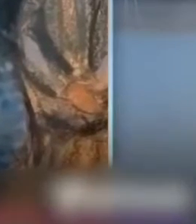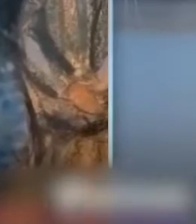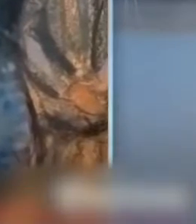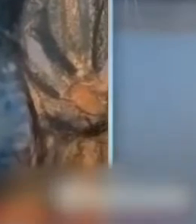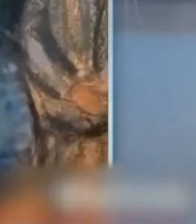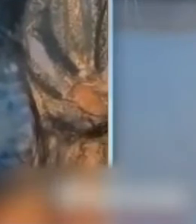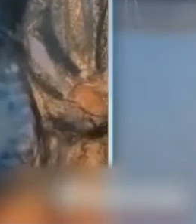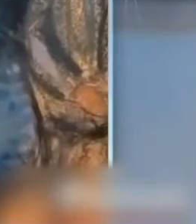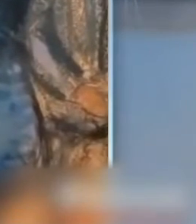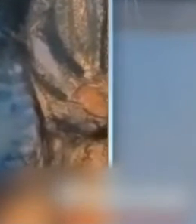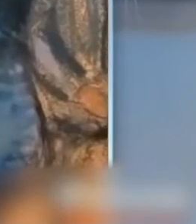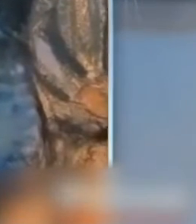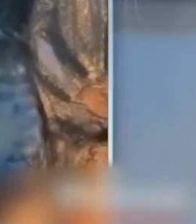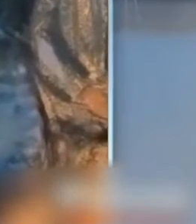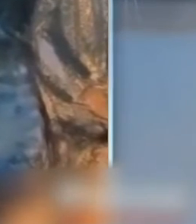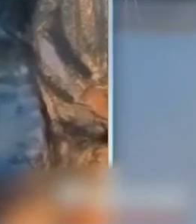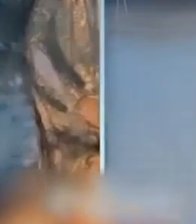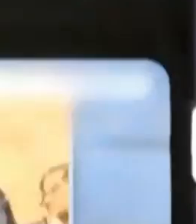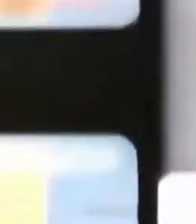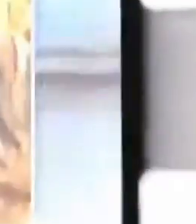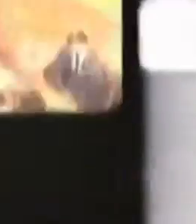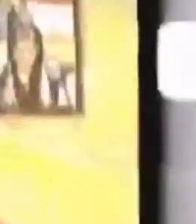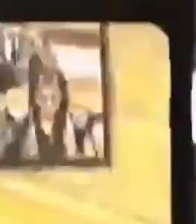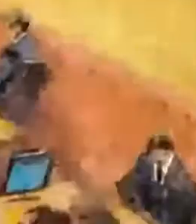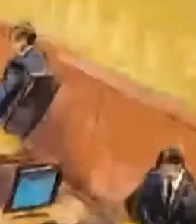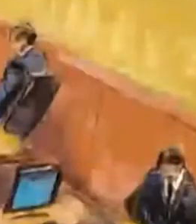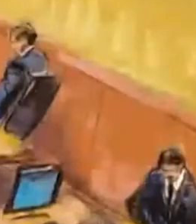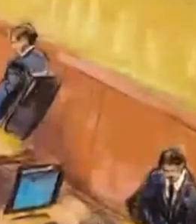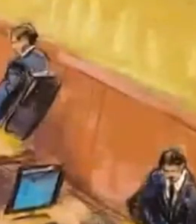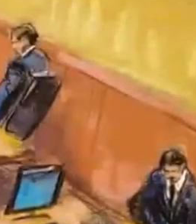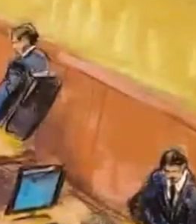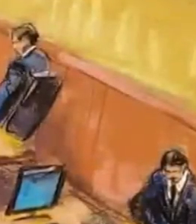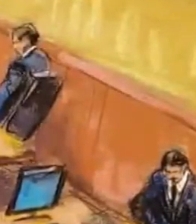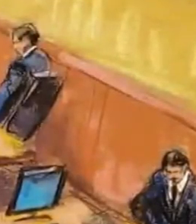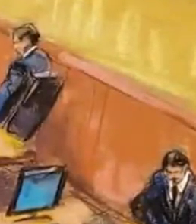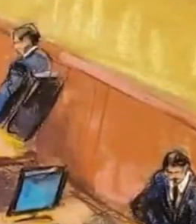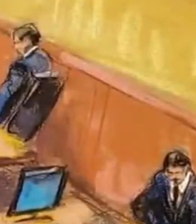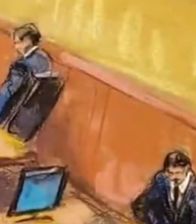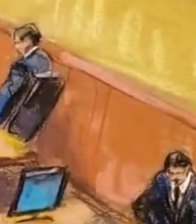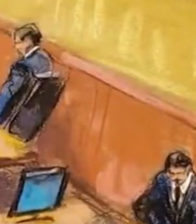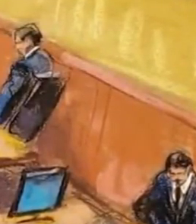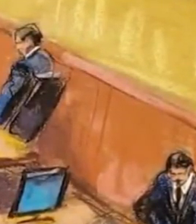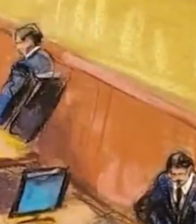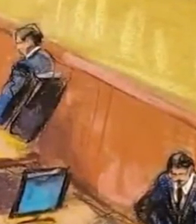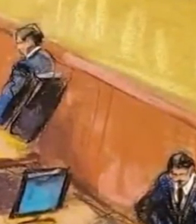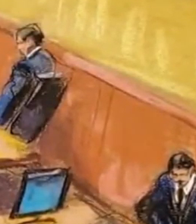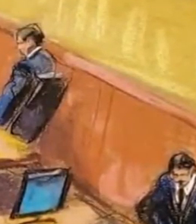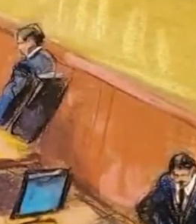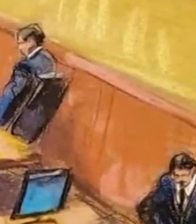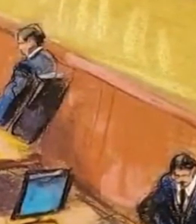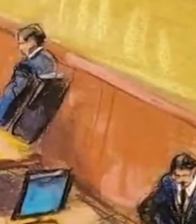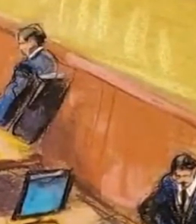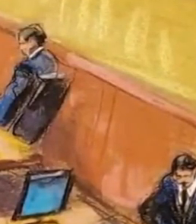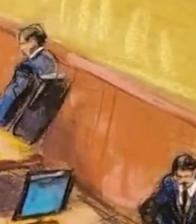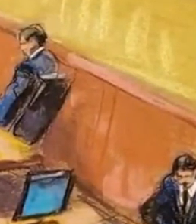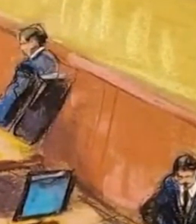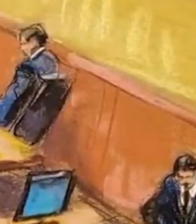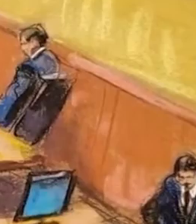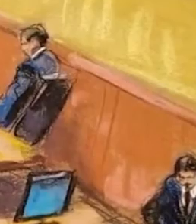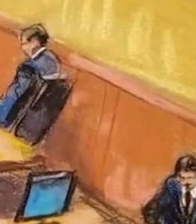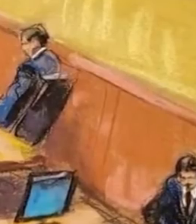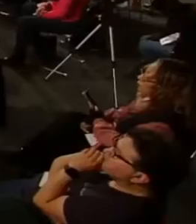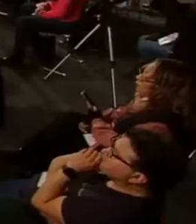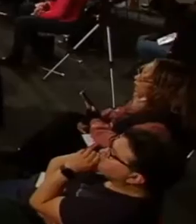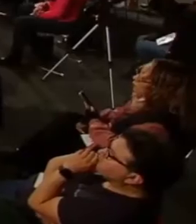la Fiscalía que hoy le entregue un nuevo calendario de testigos para saber cuánto tiempo más requerirá e intentar que el juicio no se